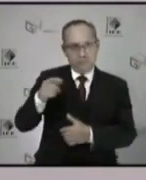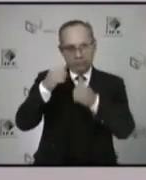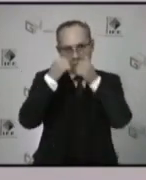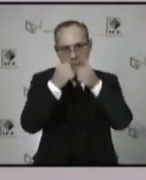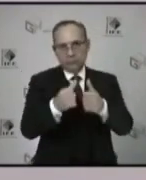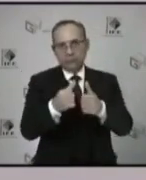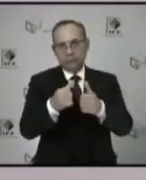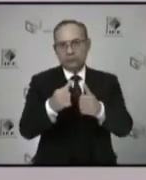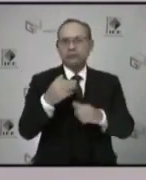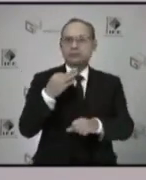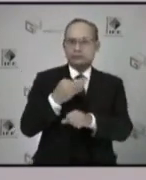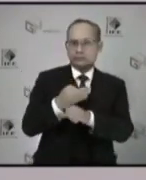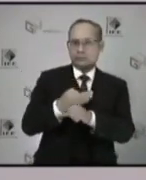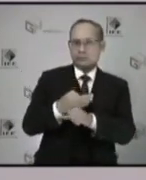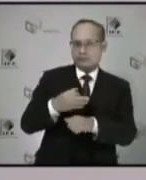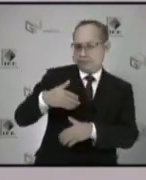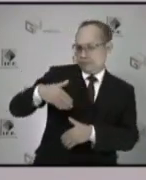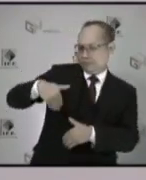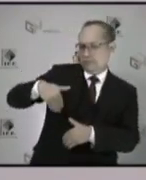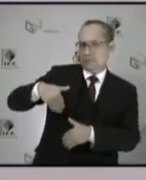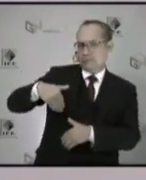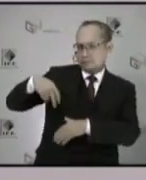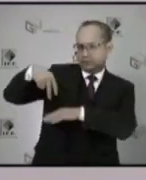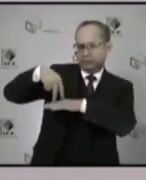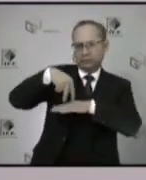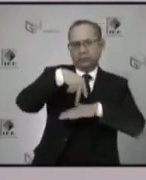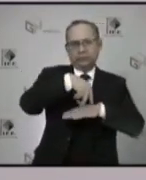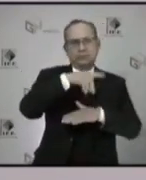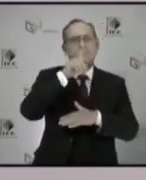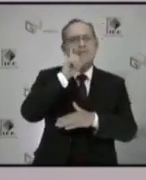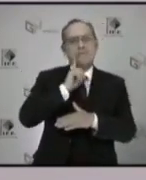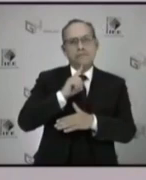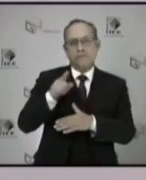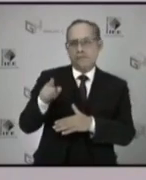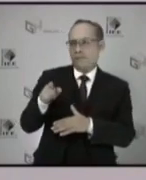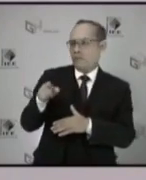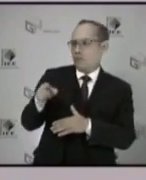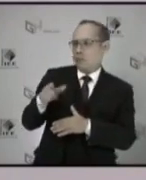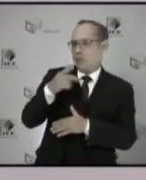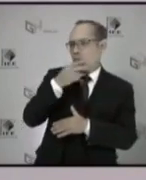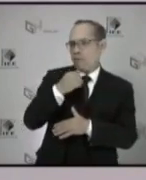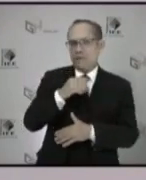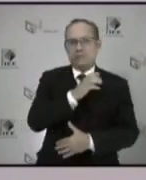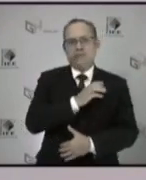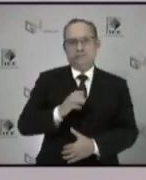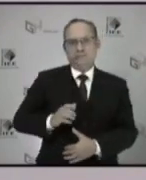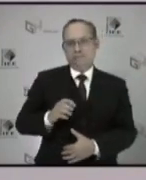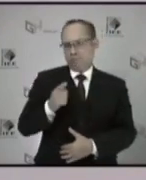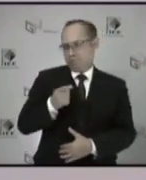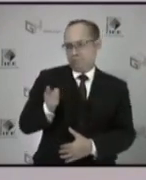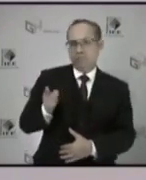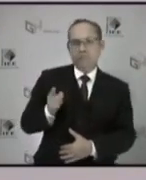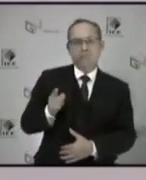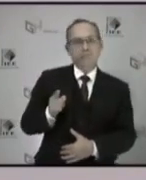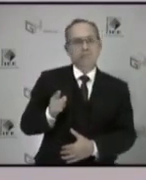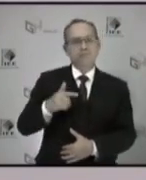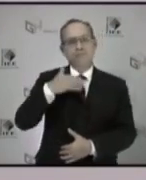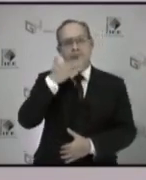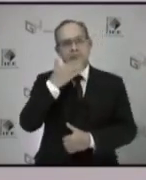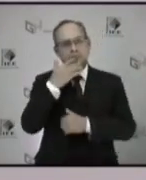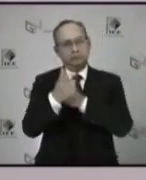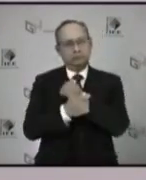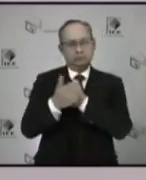atención lo que plantearon mi amiga y amigos candidatos con respecto a la corrupción. No cabe